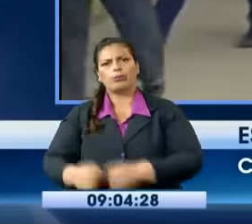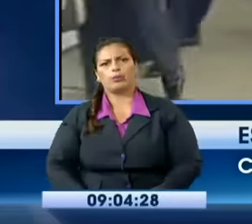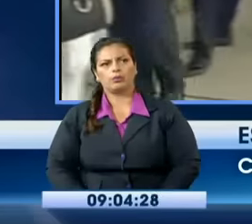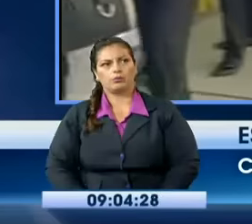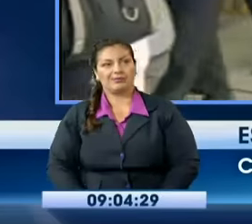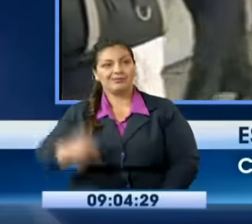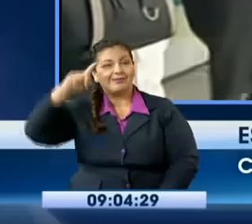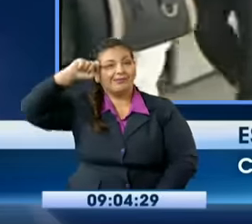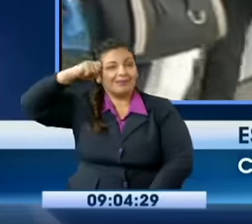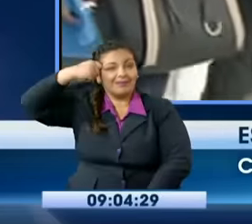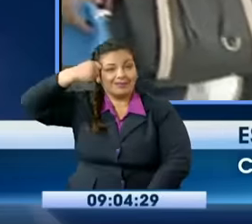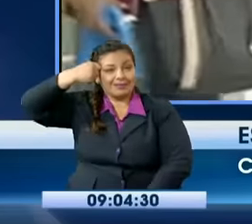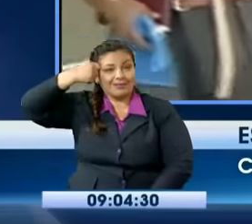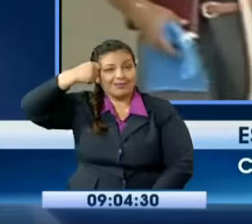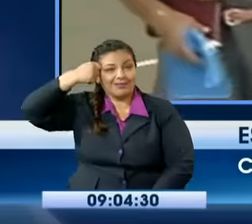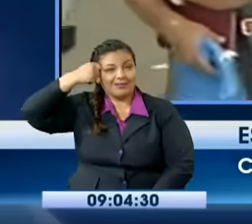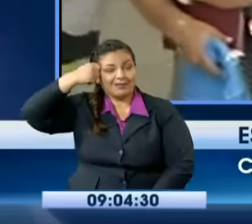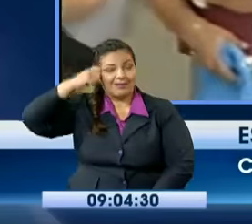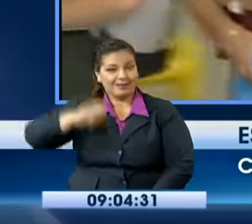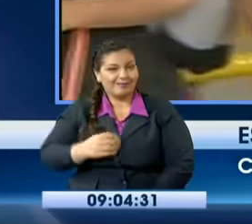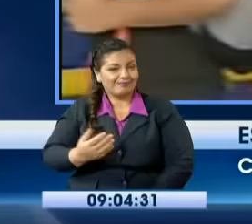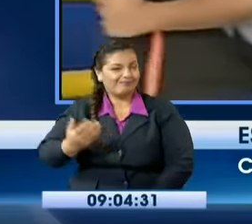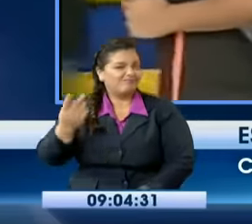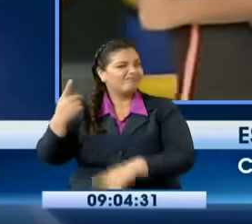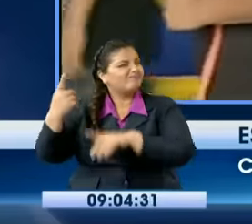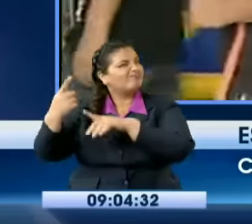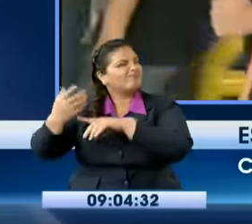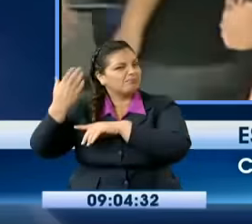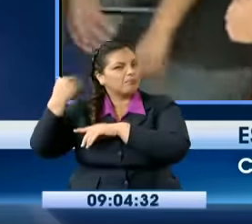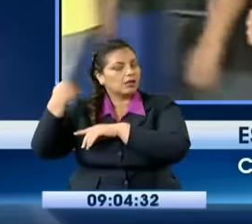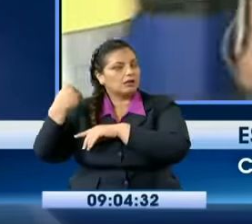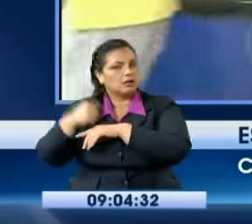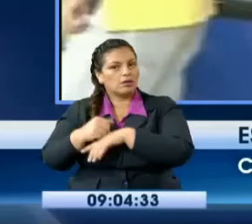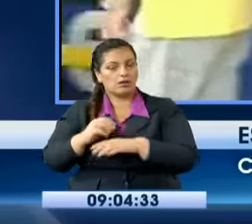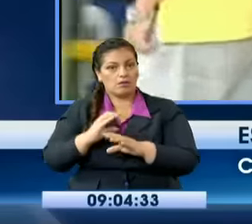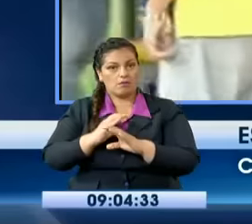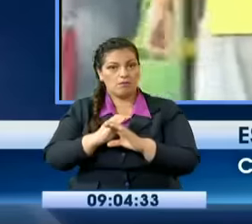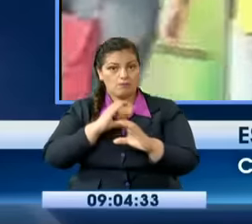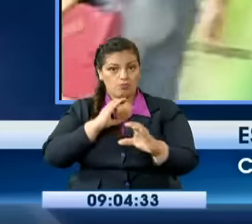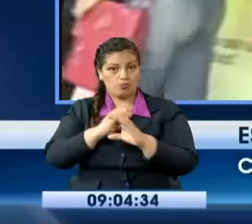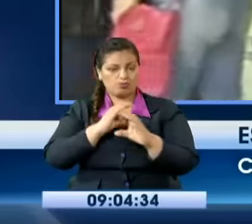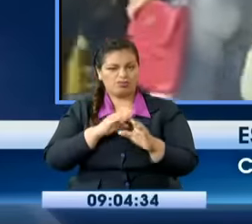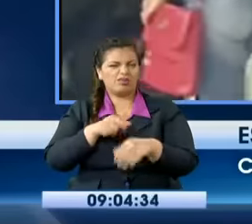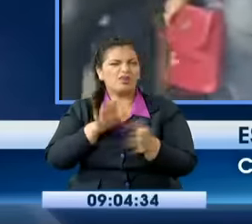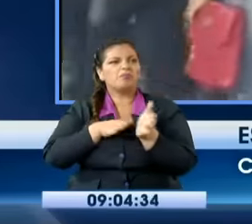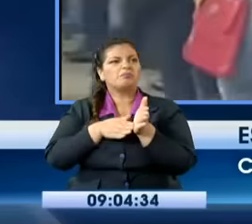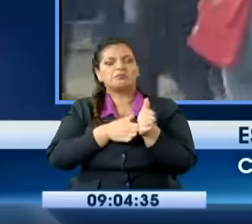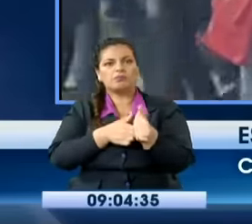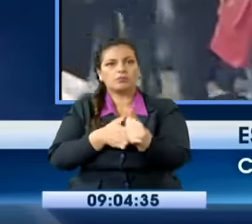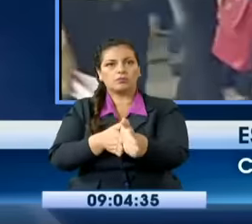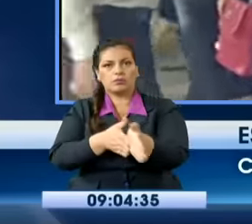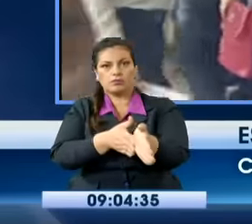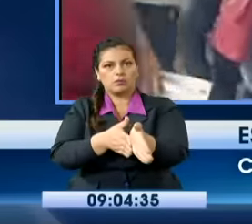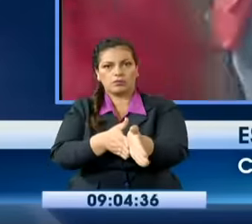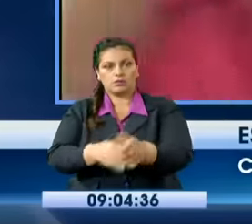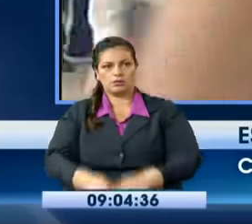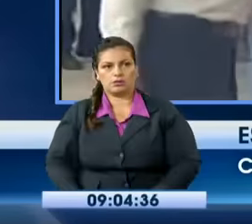de autosatisfacción en un bus, en uno de estos articulados de la metrovía, y que nadie, me sorprende que gente